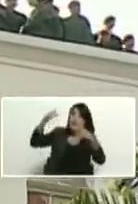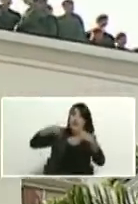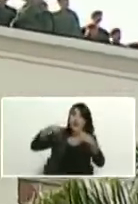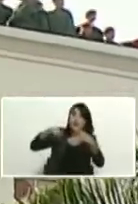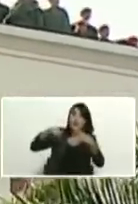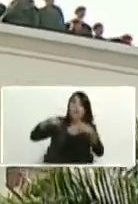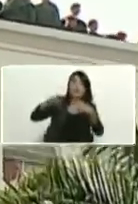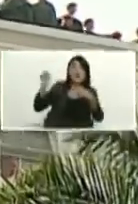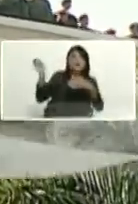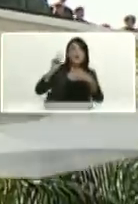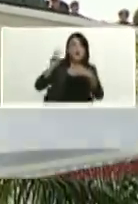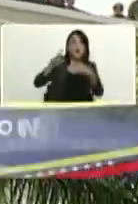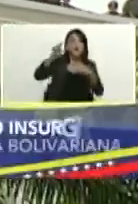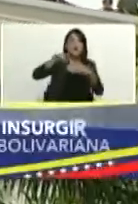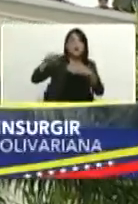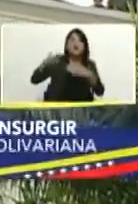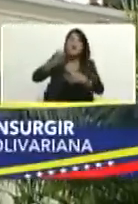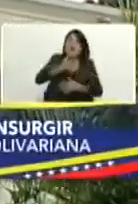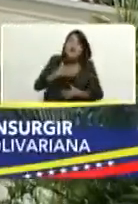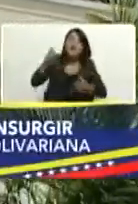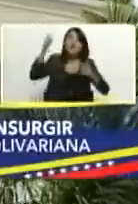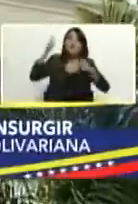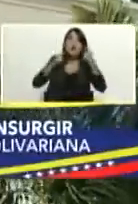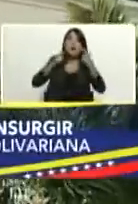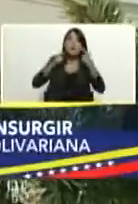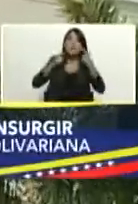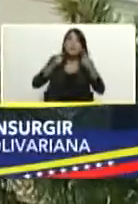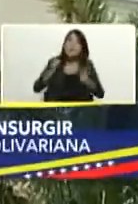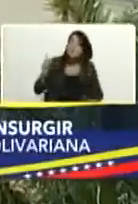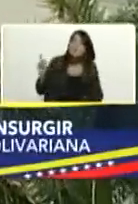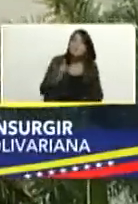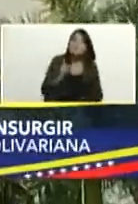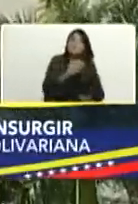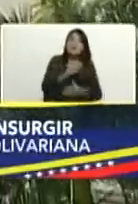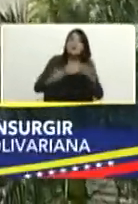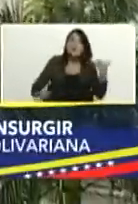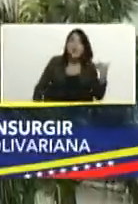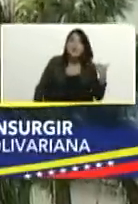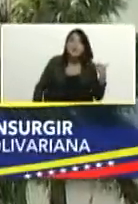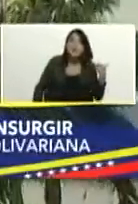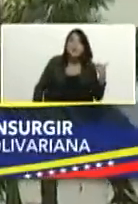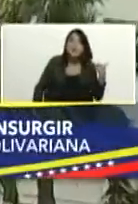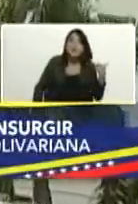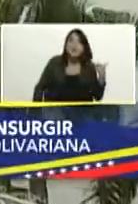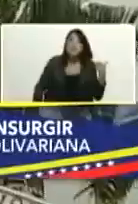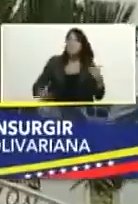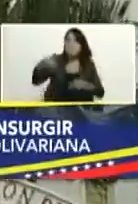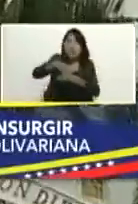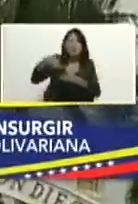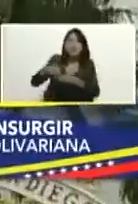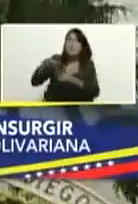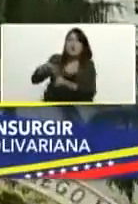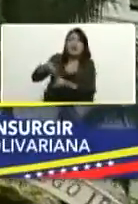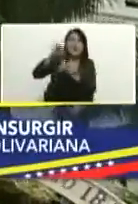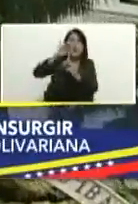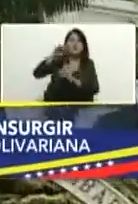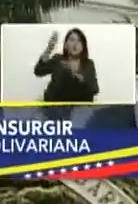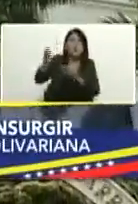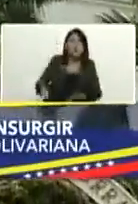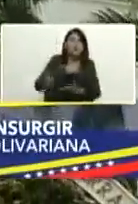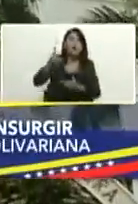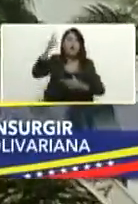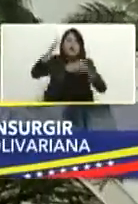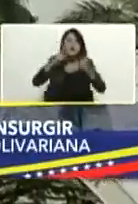a Chávez, Chávez es nuestro presidente, nosotros votamos por él y queremos que siga en